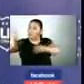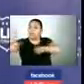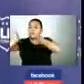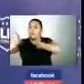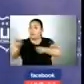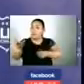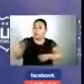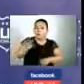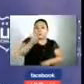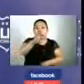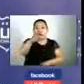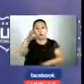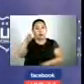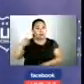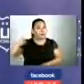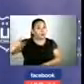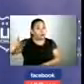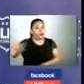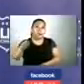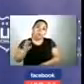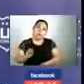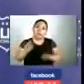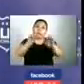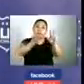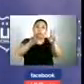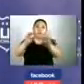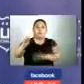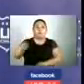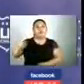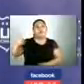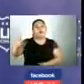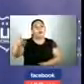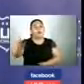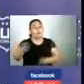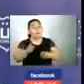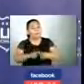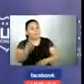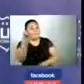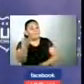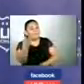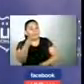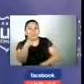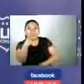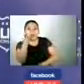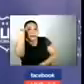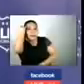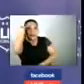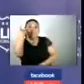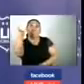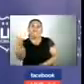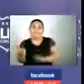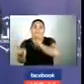van desde los 40 hasta los 70 años. Pero nos hacía falta el actor intelectual.